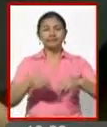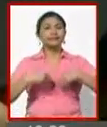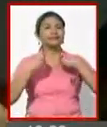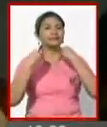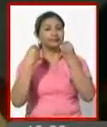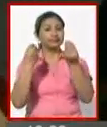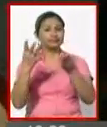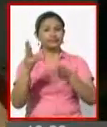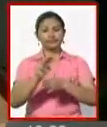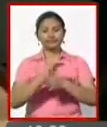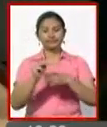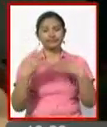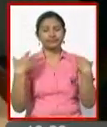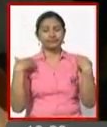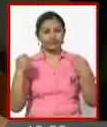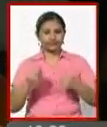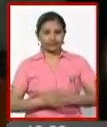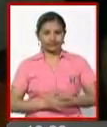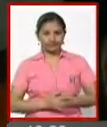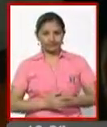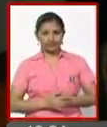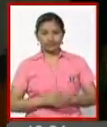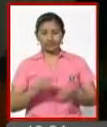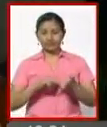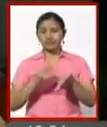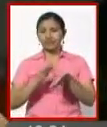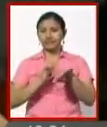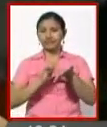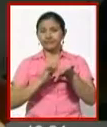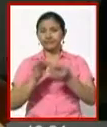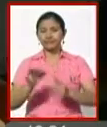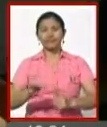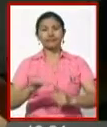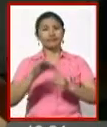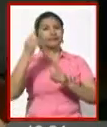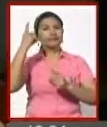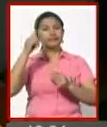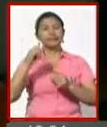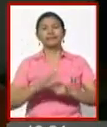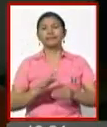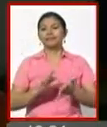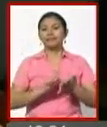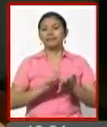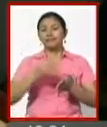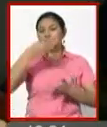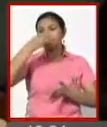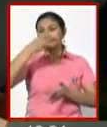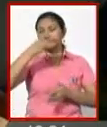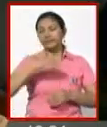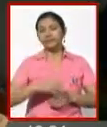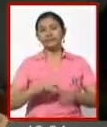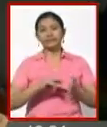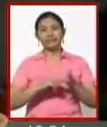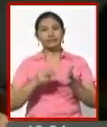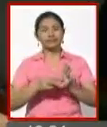que está haciendo el Ministerio de Salud de lo que es el medicamento específico para el tratamiento de la influenza, que es